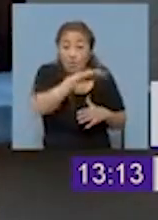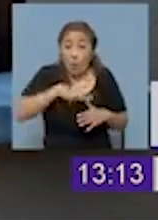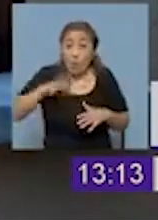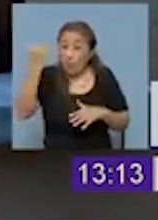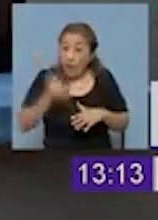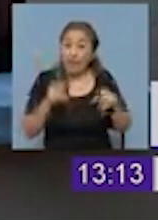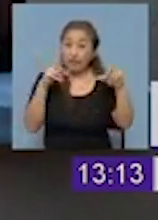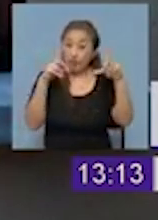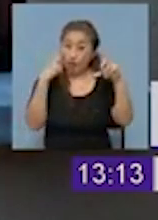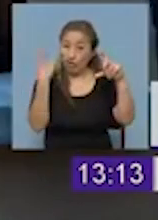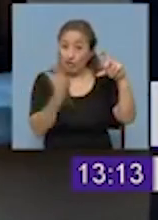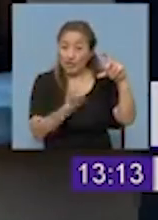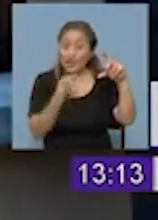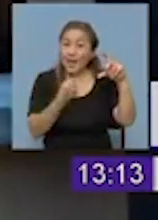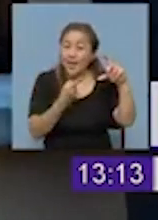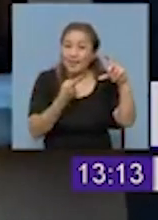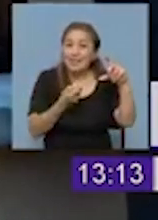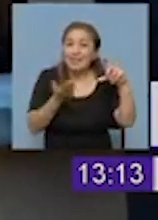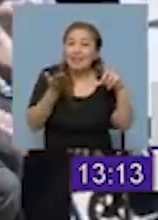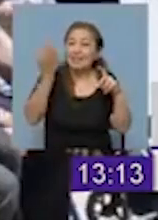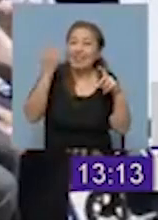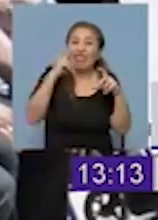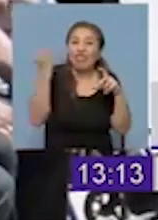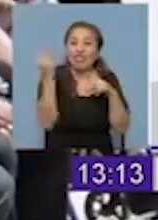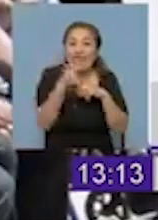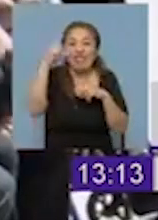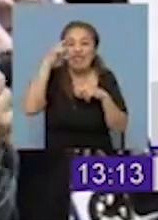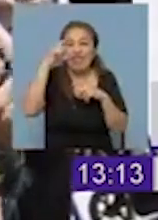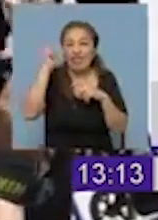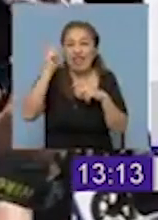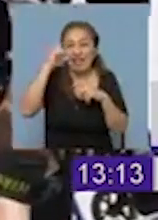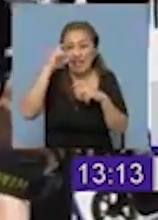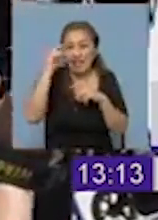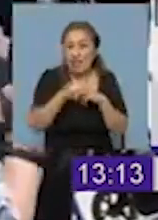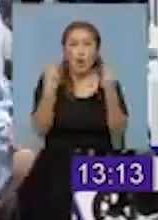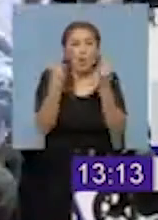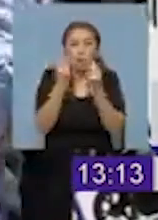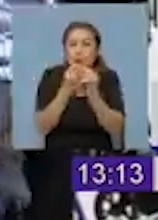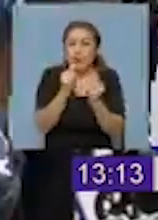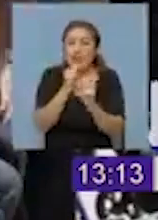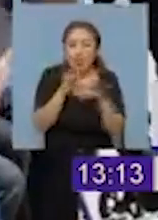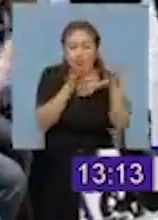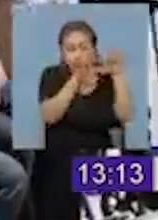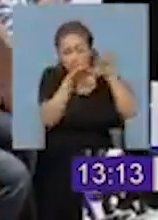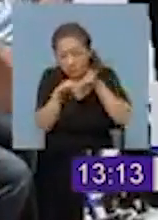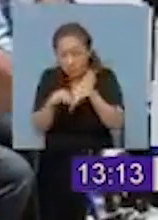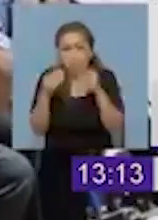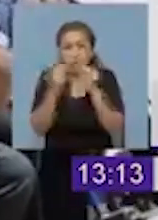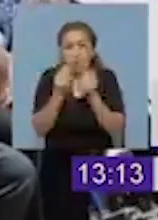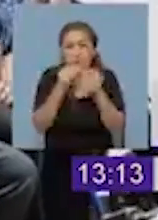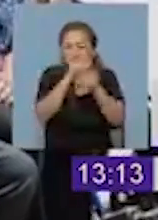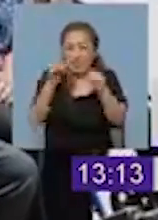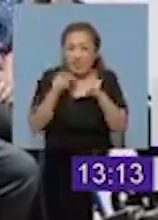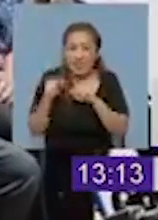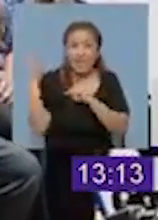fotos de lo que ha sido el s ese 10 de enero con el pueblo tapado digamos en el caso de la